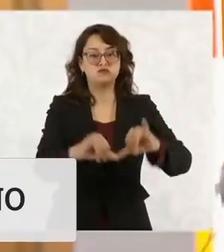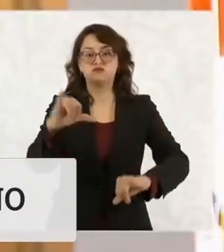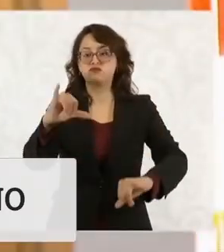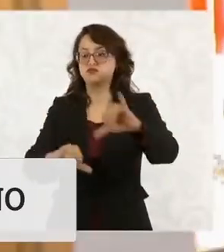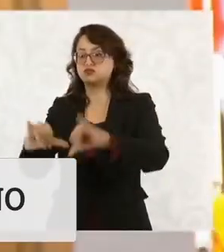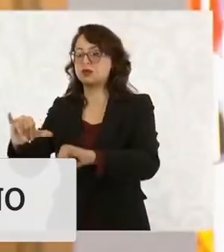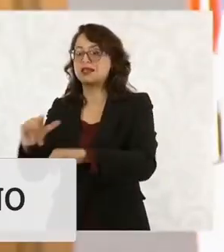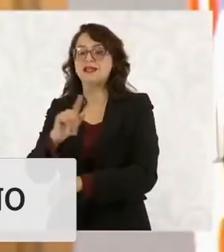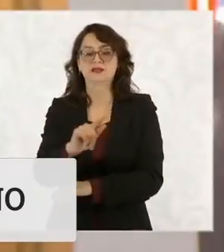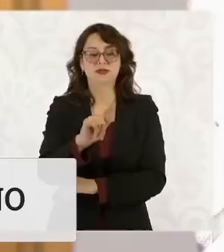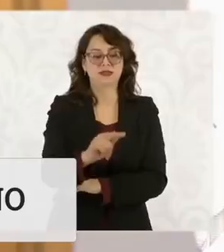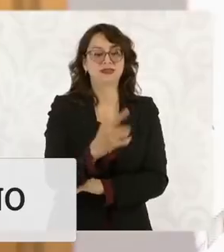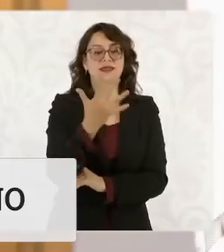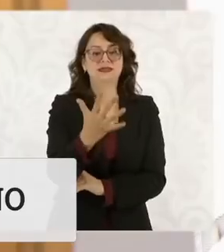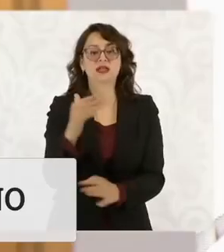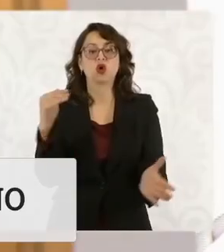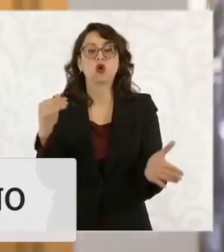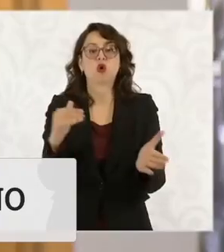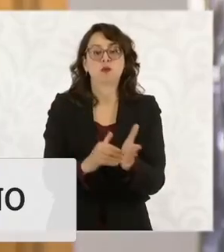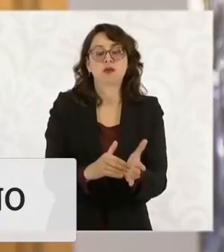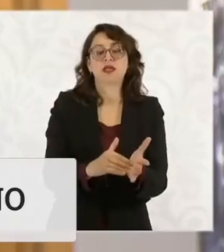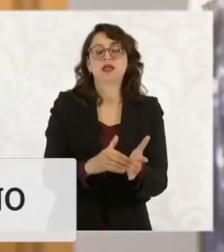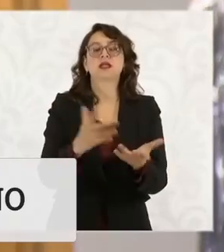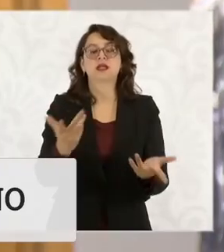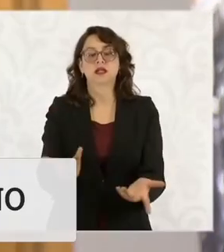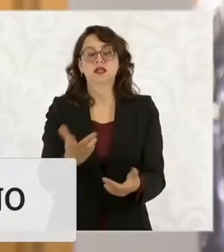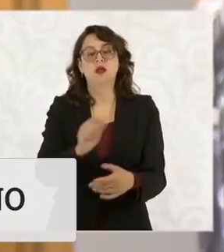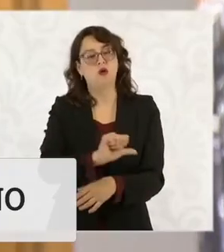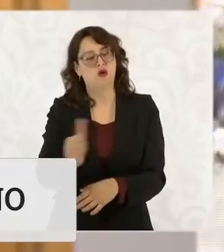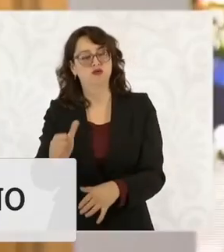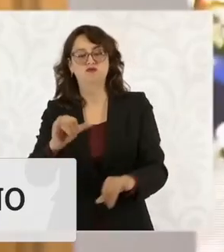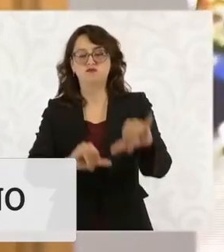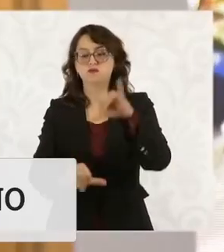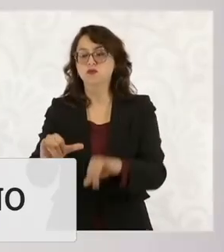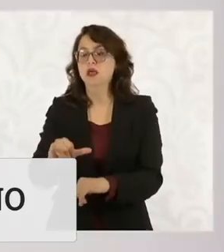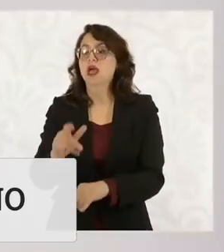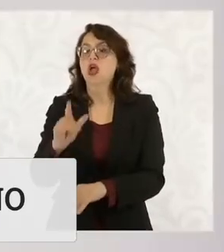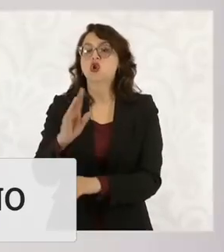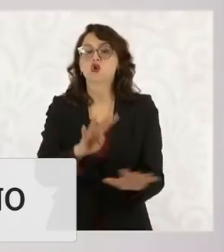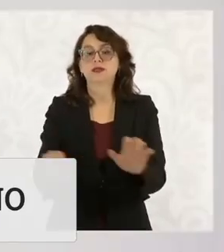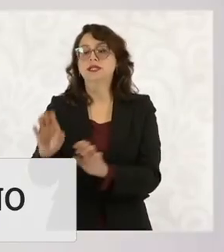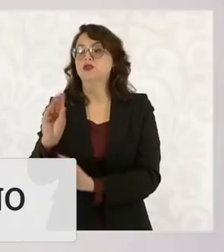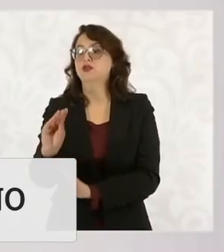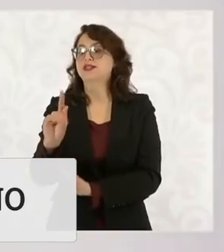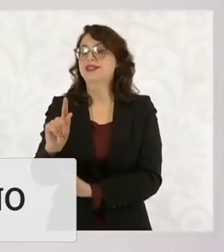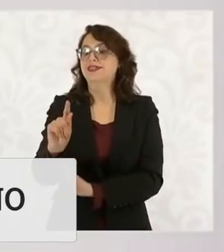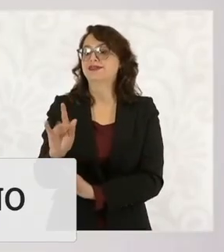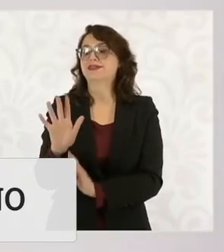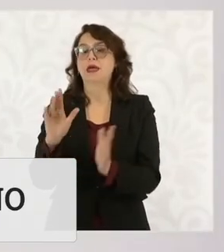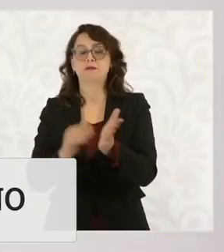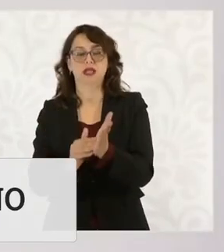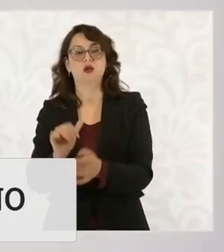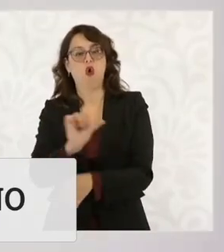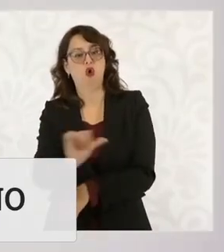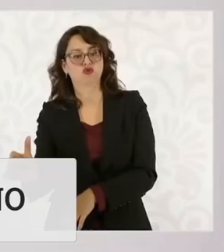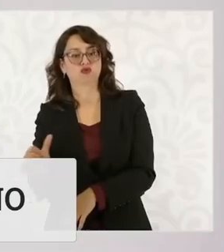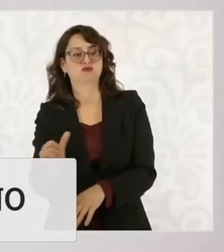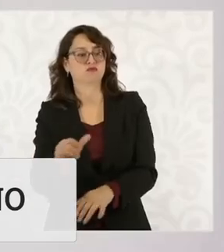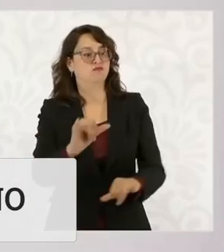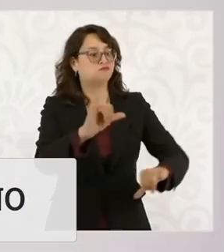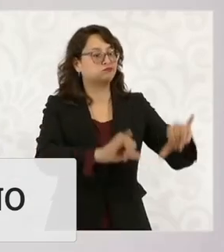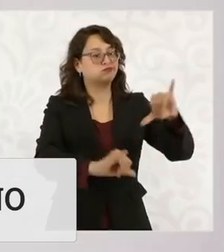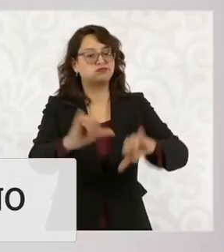polietilenos, 75,000 toneladas de xilenos y amonia y 970,000 toneladas de amoníaco.